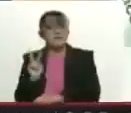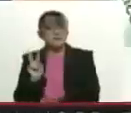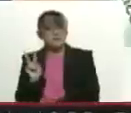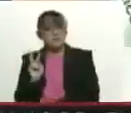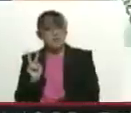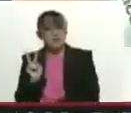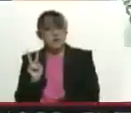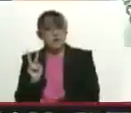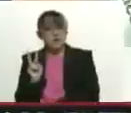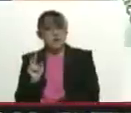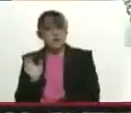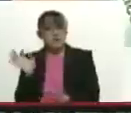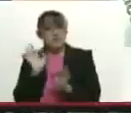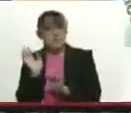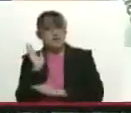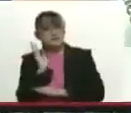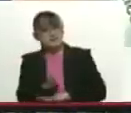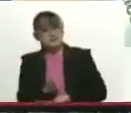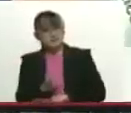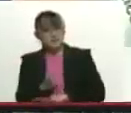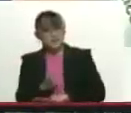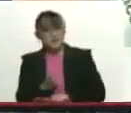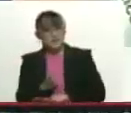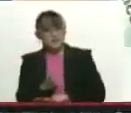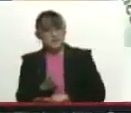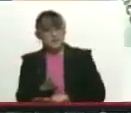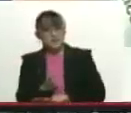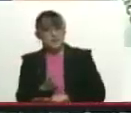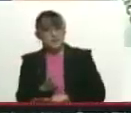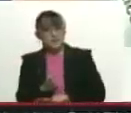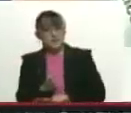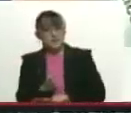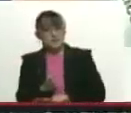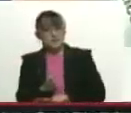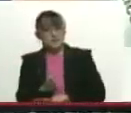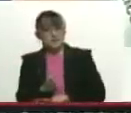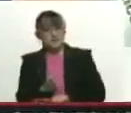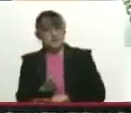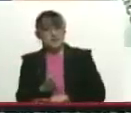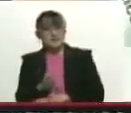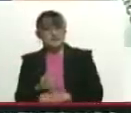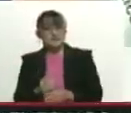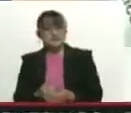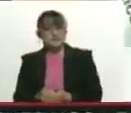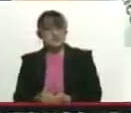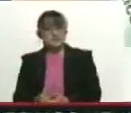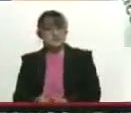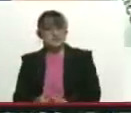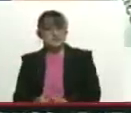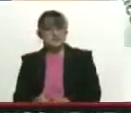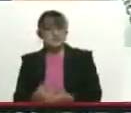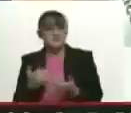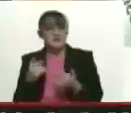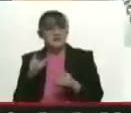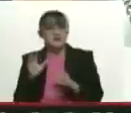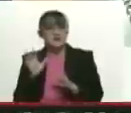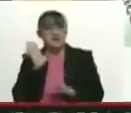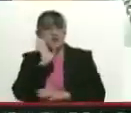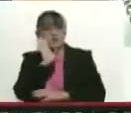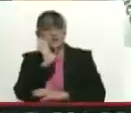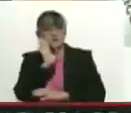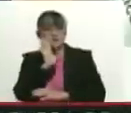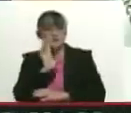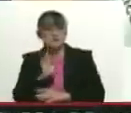a través de las sanciones. Eso fue como una novela de esas de terror por